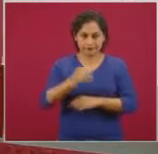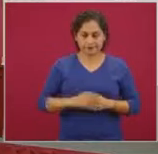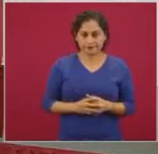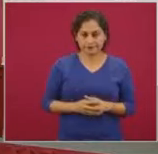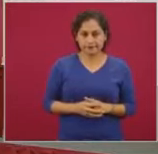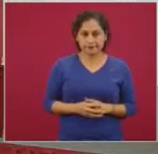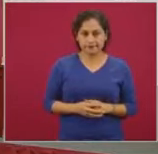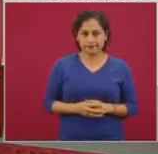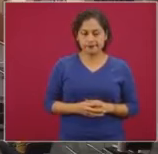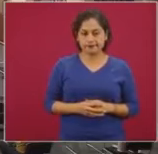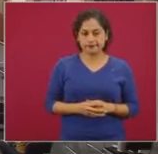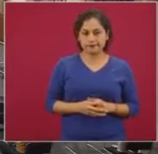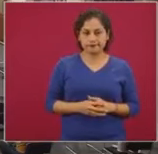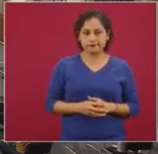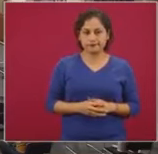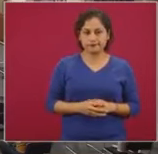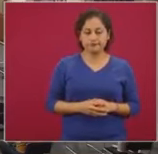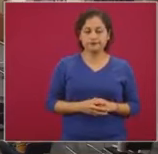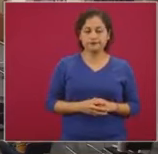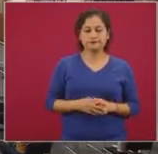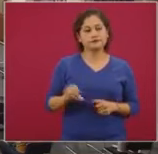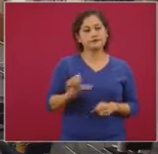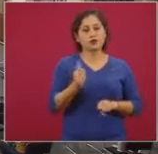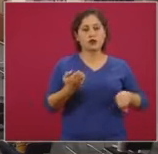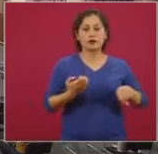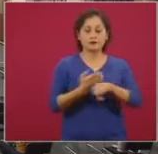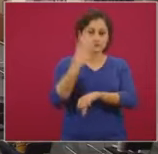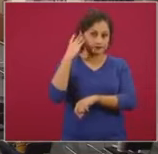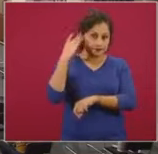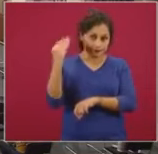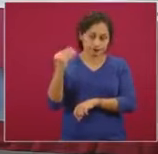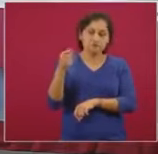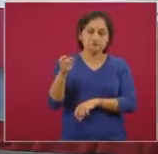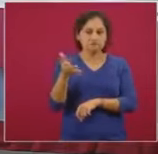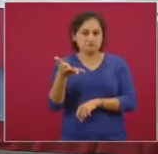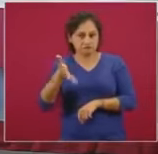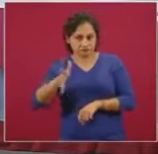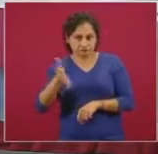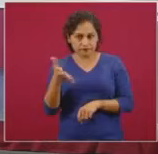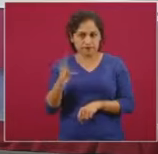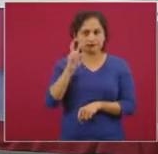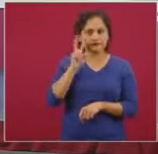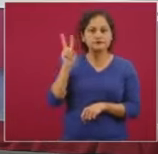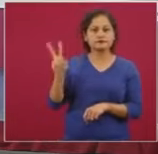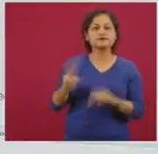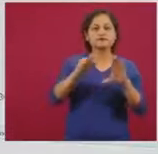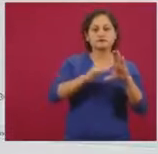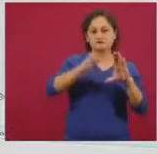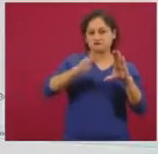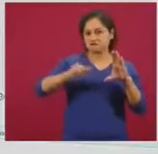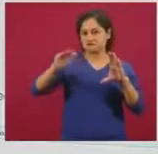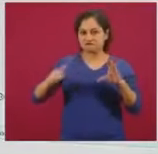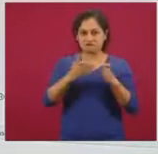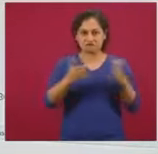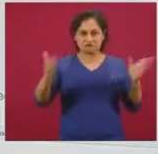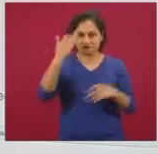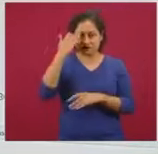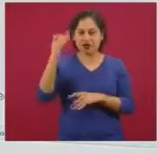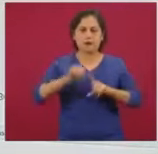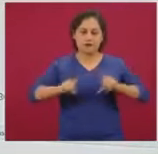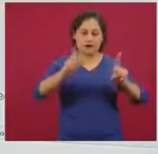favor. El estado de Colima, similar. Aquí no se ve mucho la estacionalidad, como se veía en